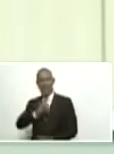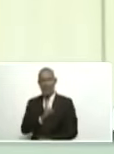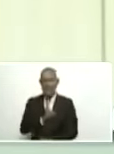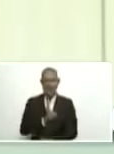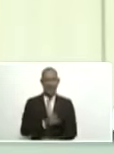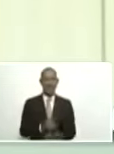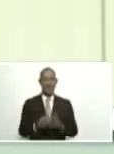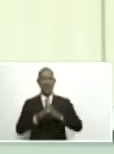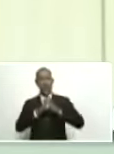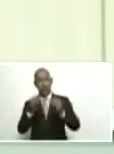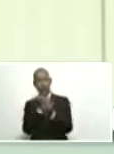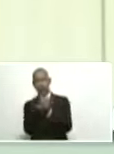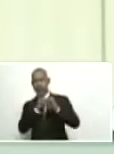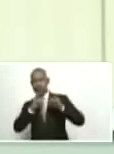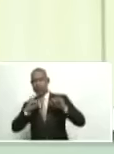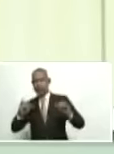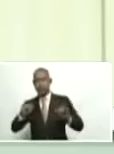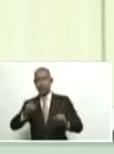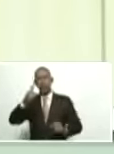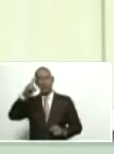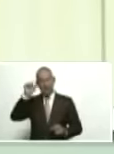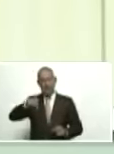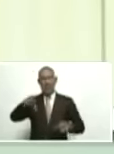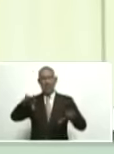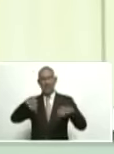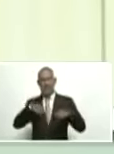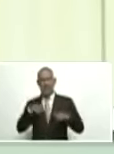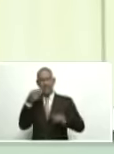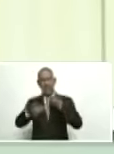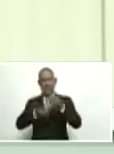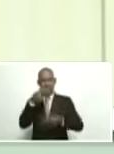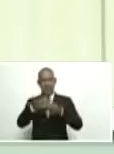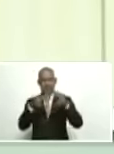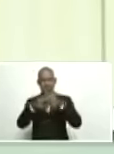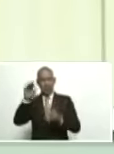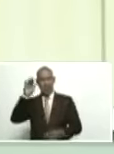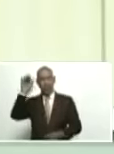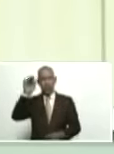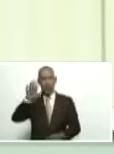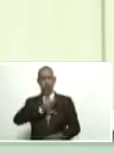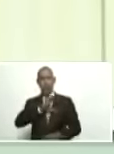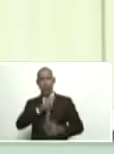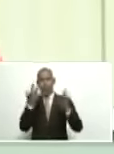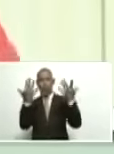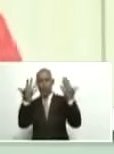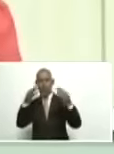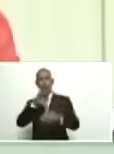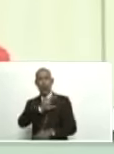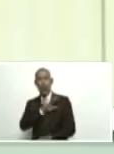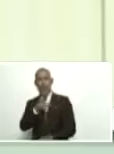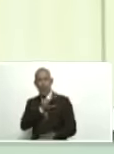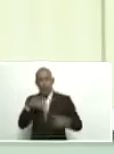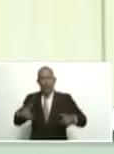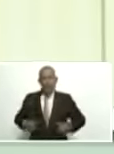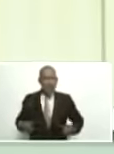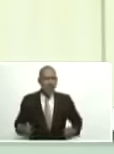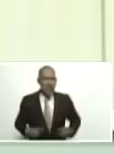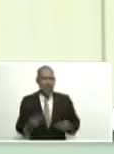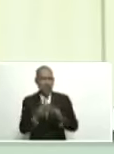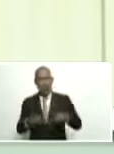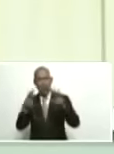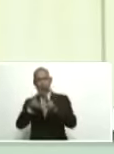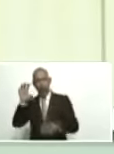soberano y dispuesto a construir su propio futuro con sus propias manos, con su propio esfuerzo. Los valores de la